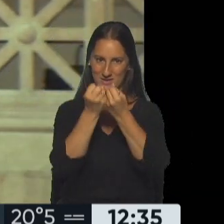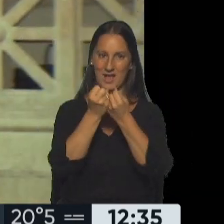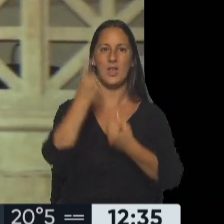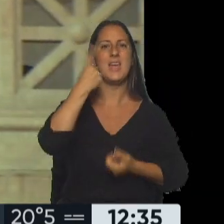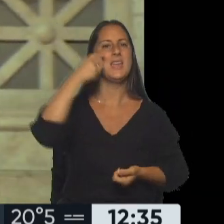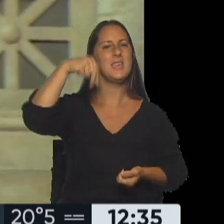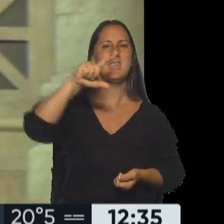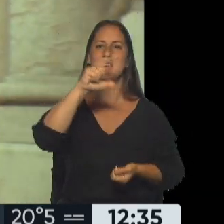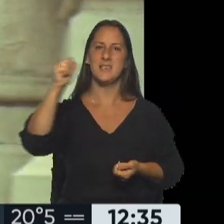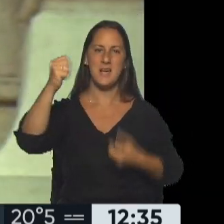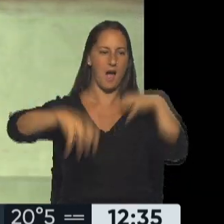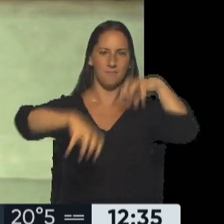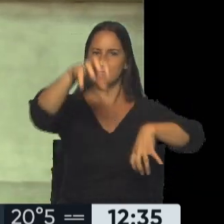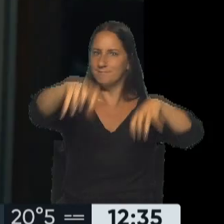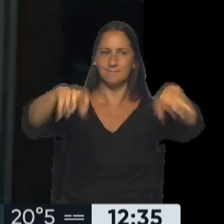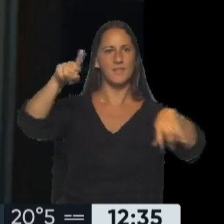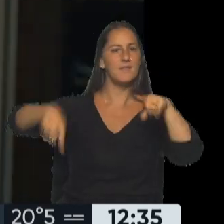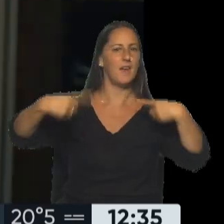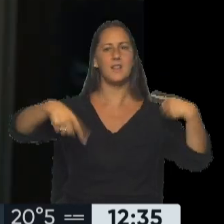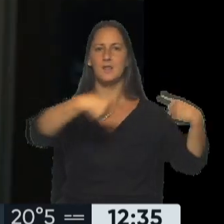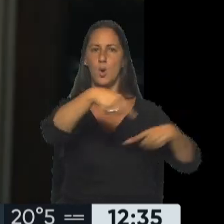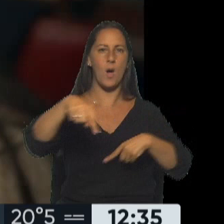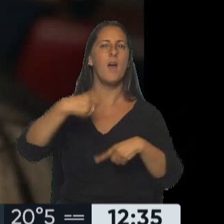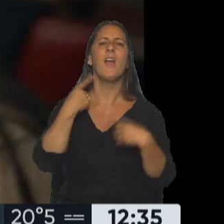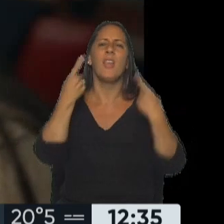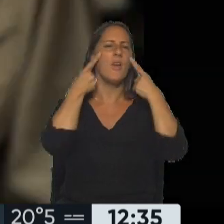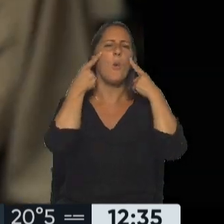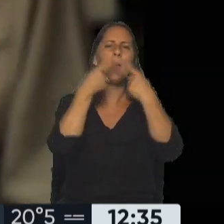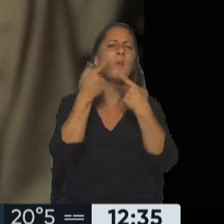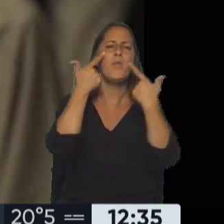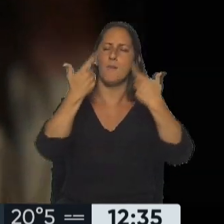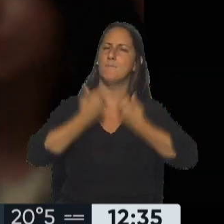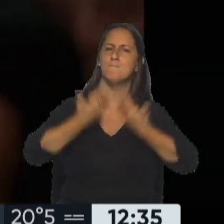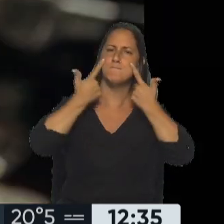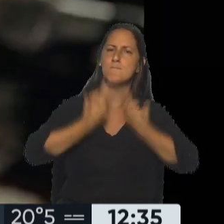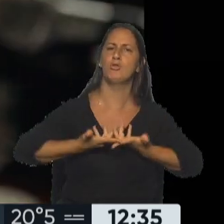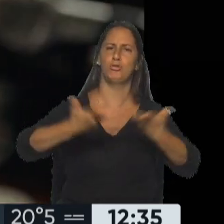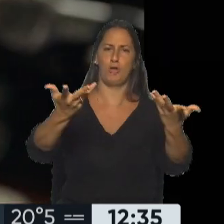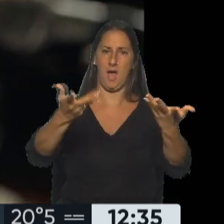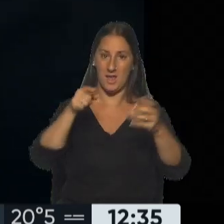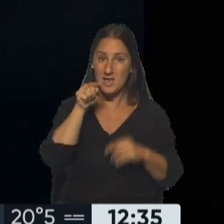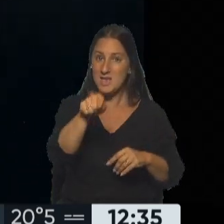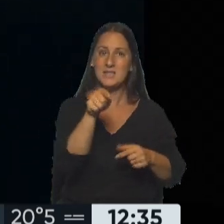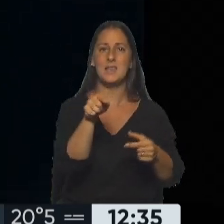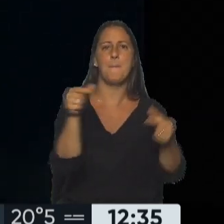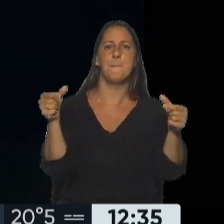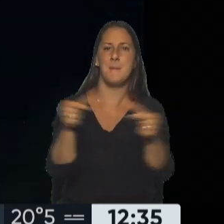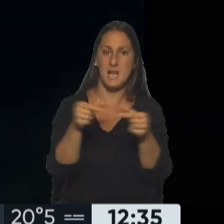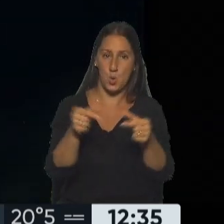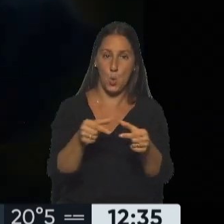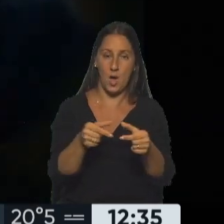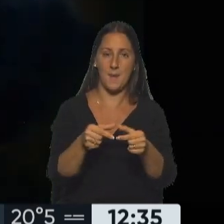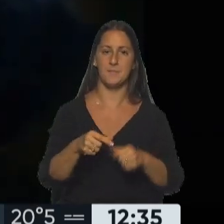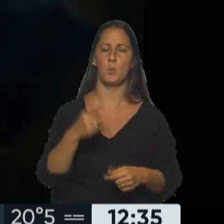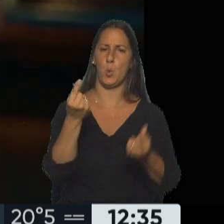todos en lugares y en puntos digitales, también con la idea de replicar esta proyección, esta película